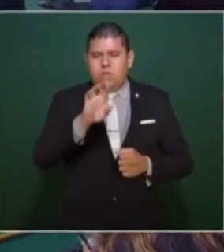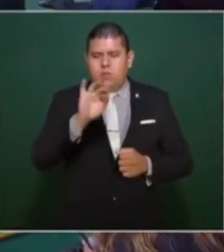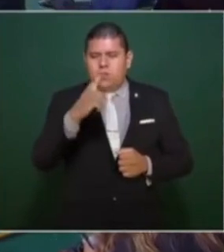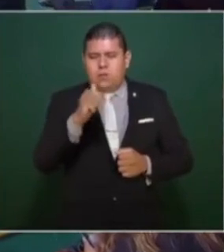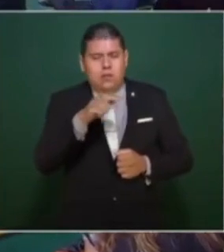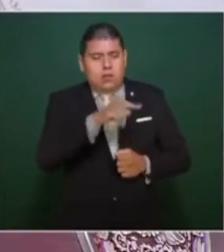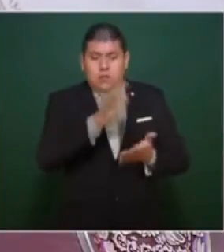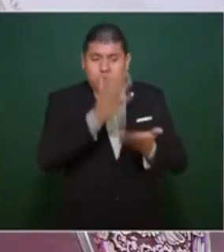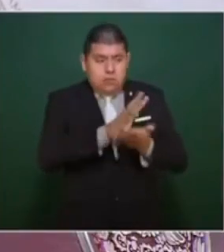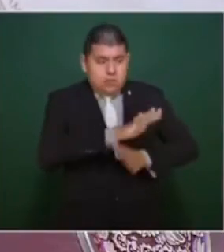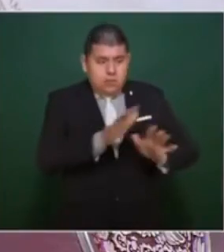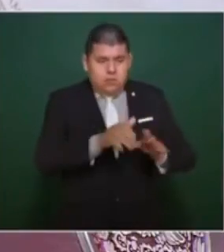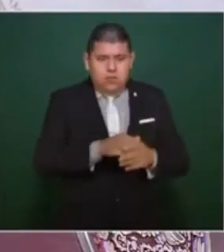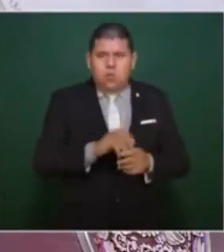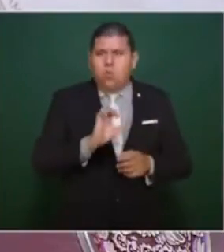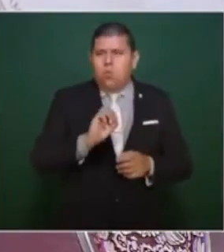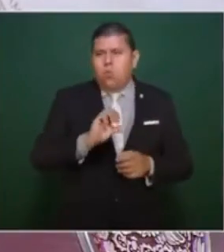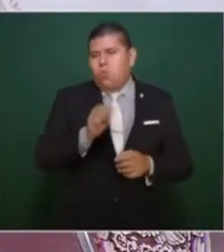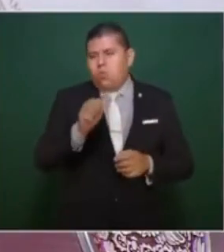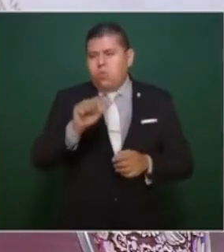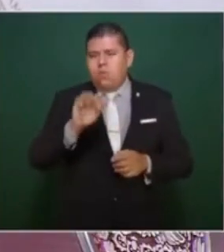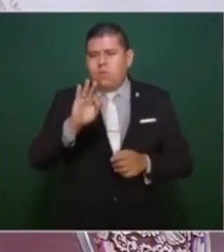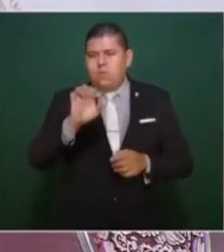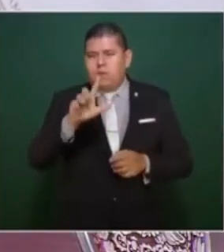ni siquiera Felipe Calderón,